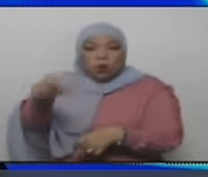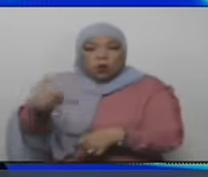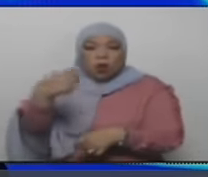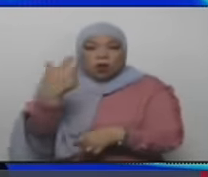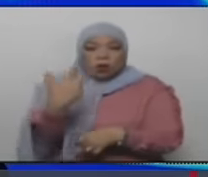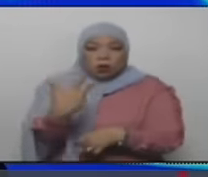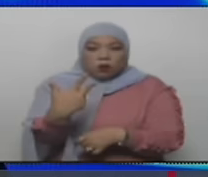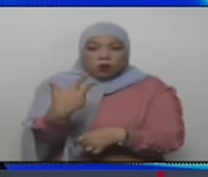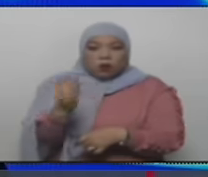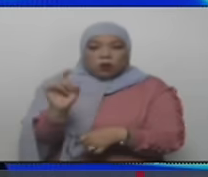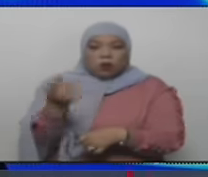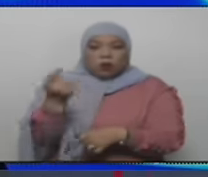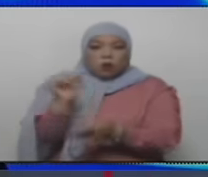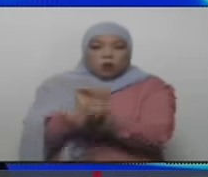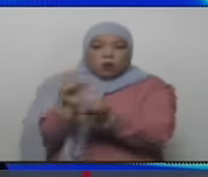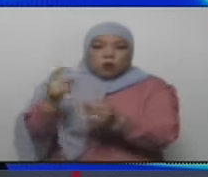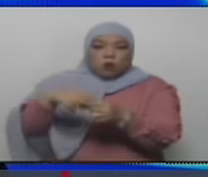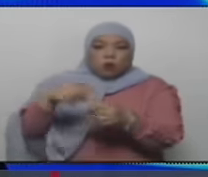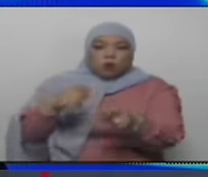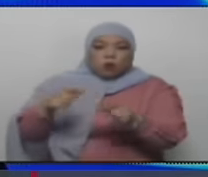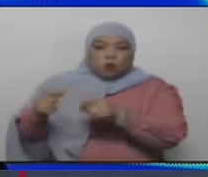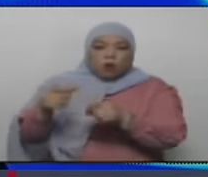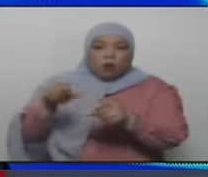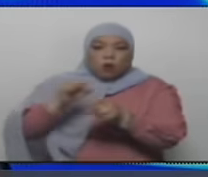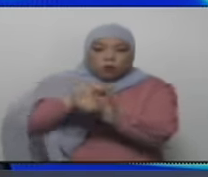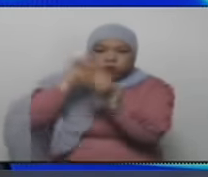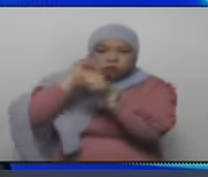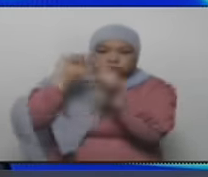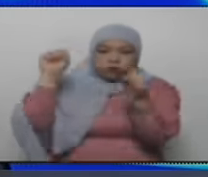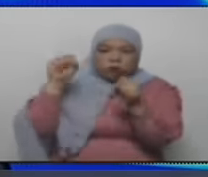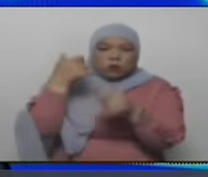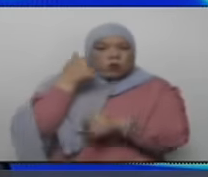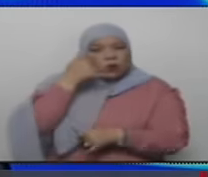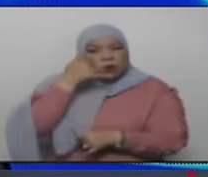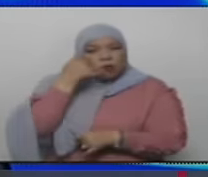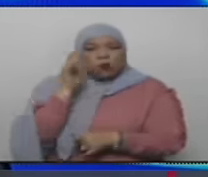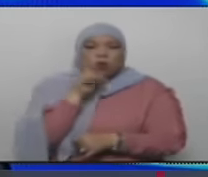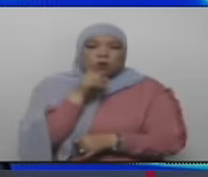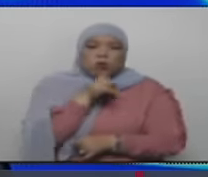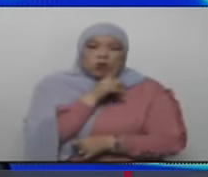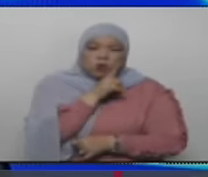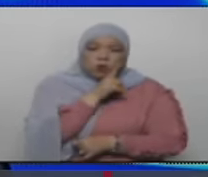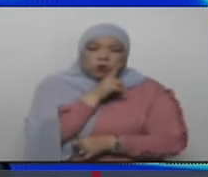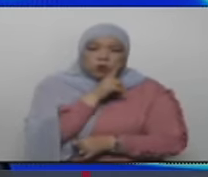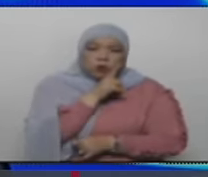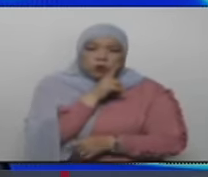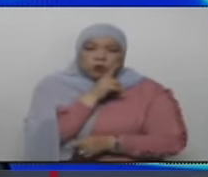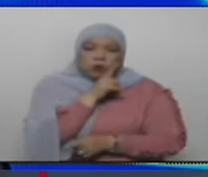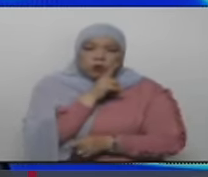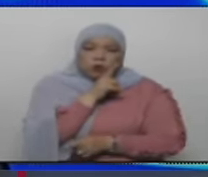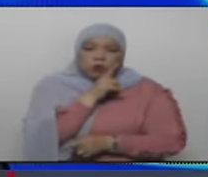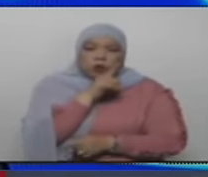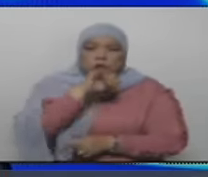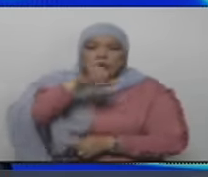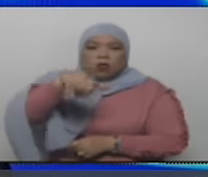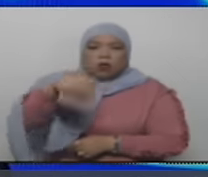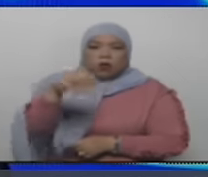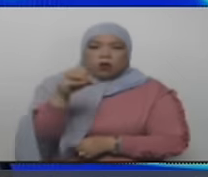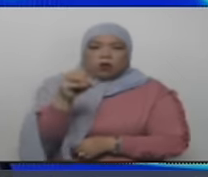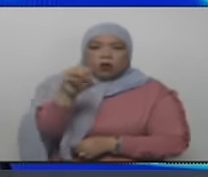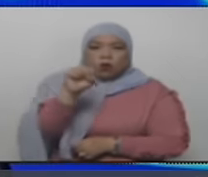a los tres primeros implicados en el tema de las granadas, en sus teléfonos encontramos el nombre de un sujeto, se llama José Miguel